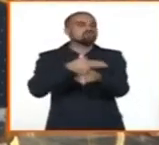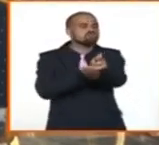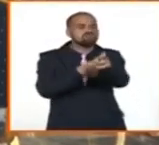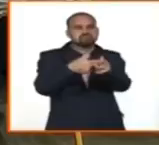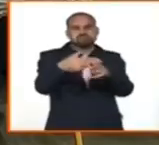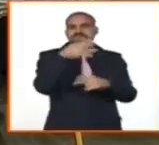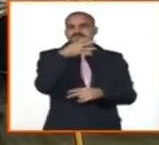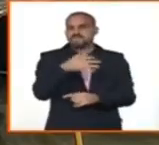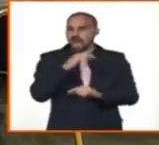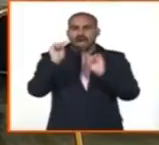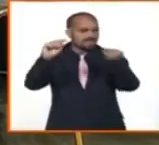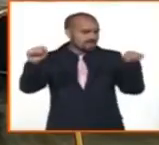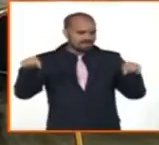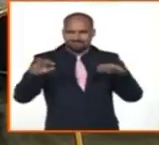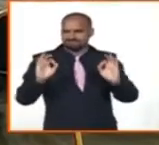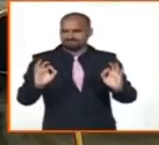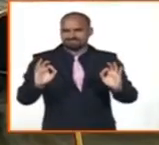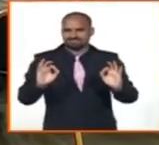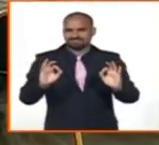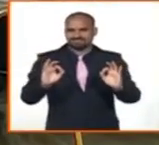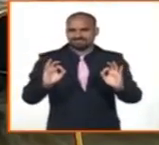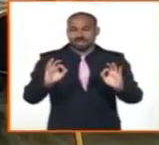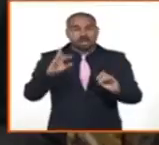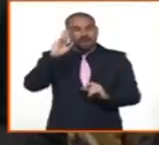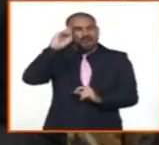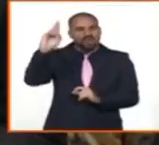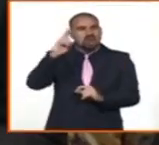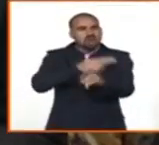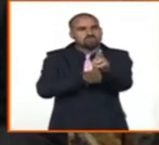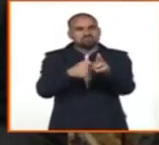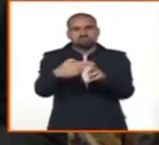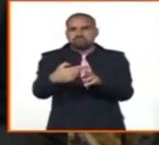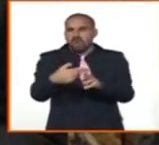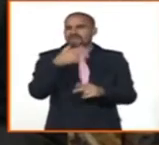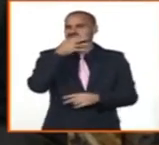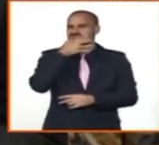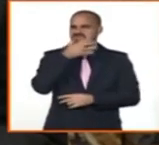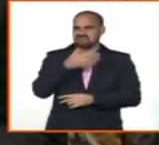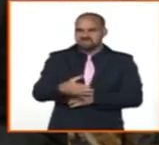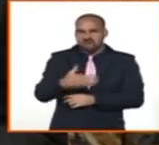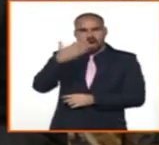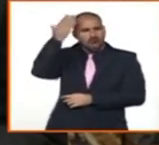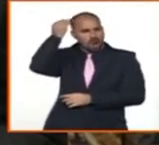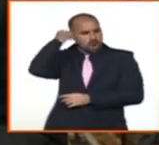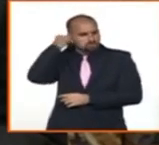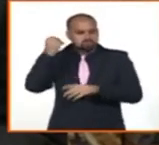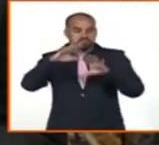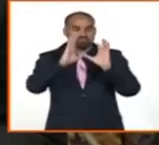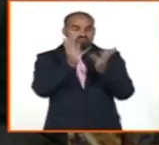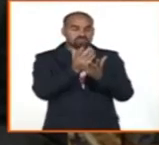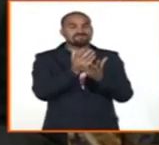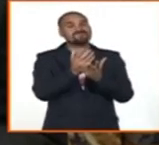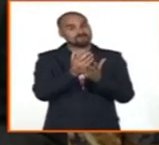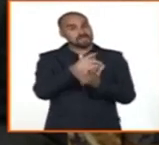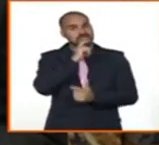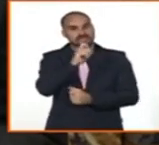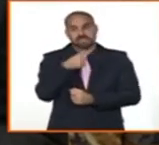andando tras los pasos de Fidel, tras los pasos de Raúl, y es una cosa muy exigente. Entonces uno tiene que estudiar